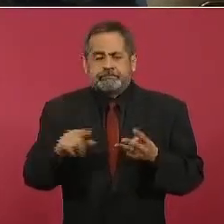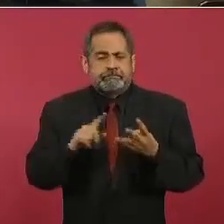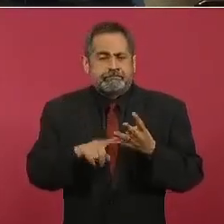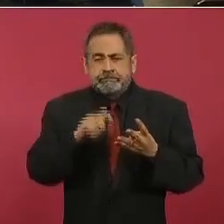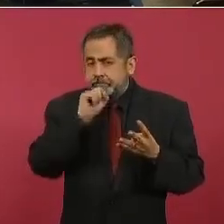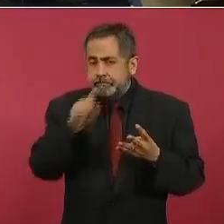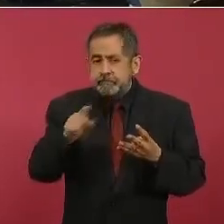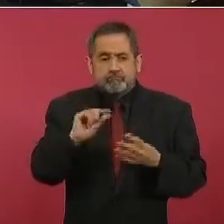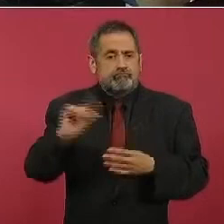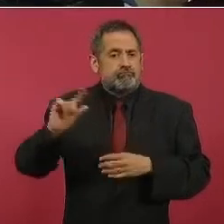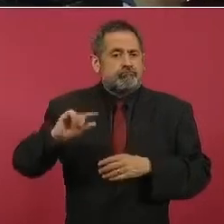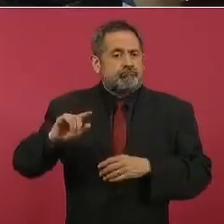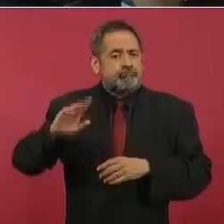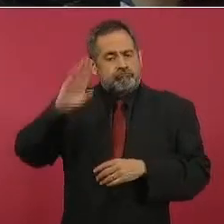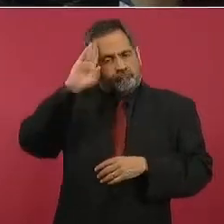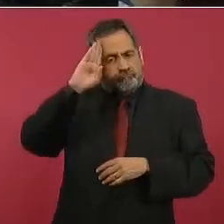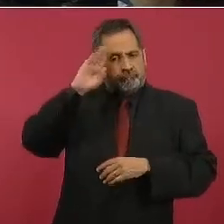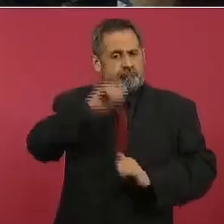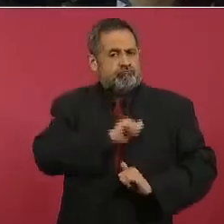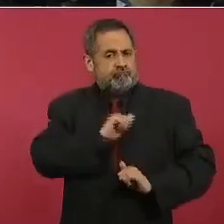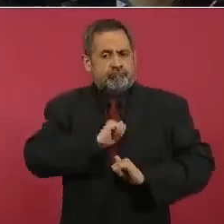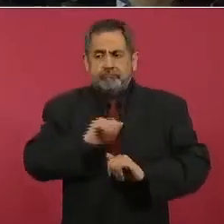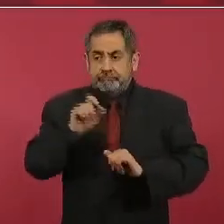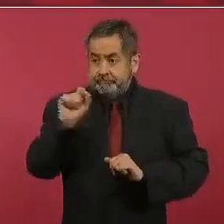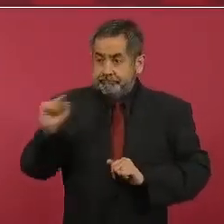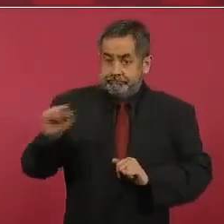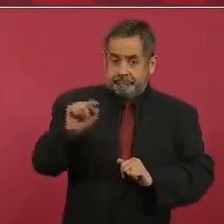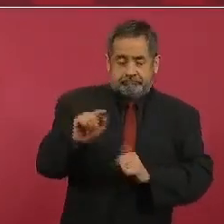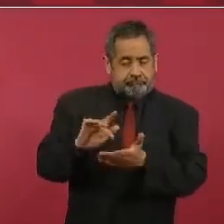Agradecerle a los oficiales, a los soldados,